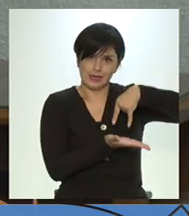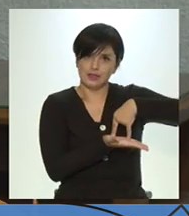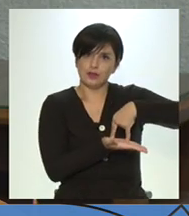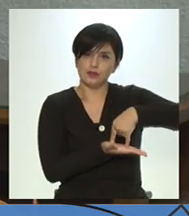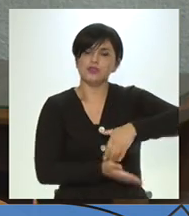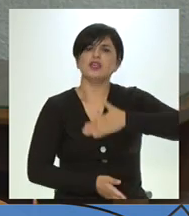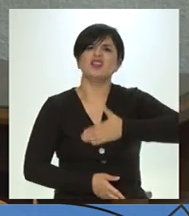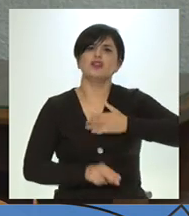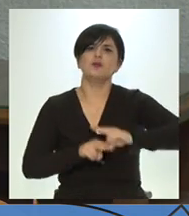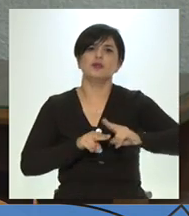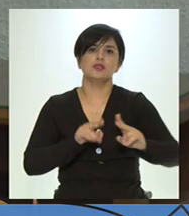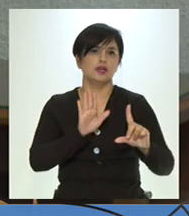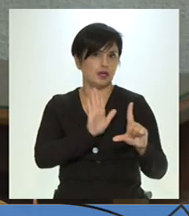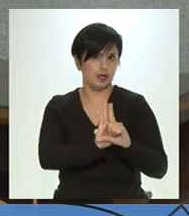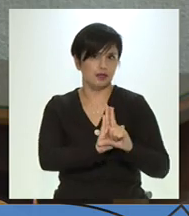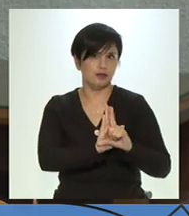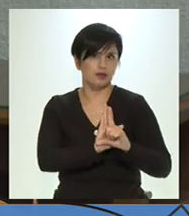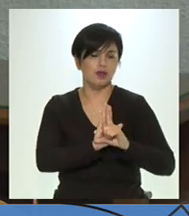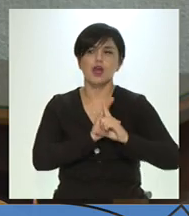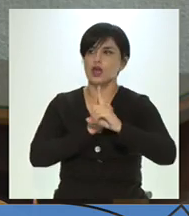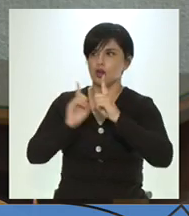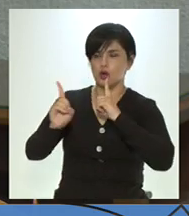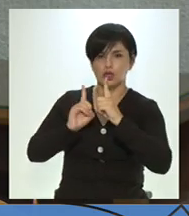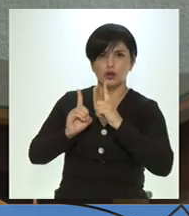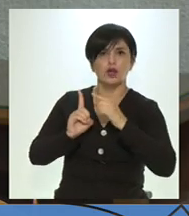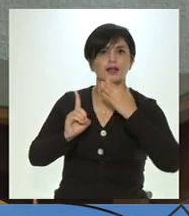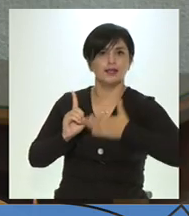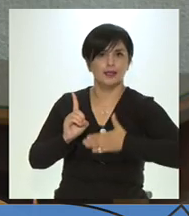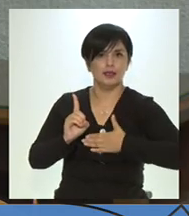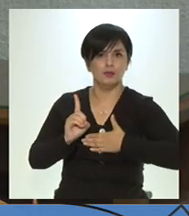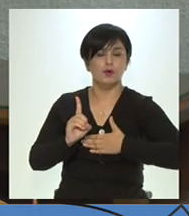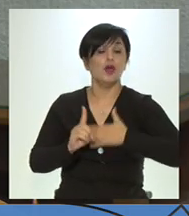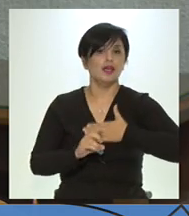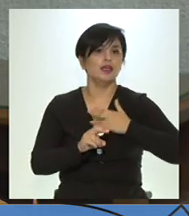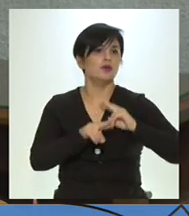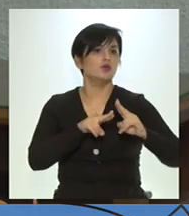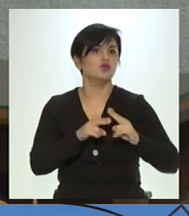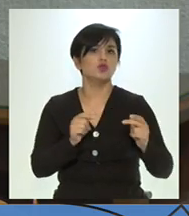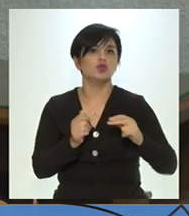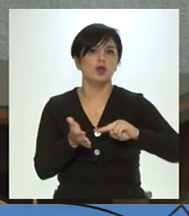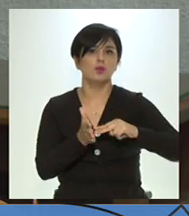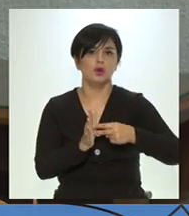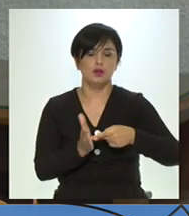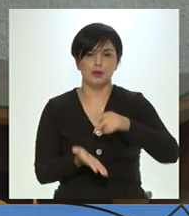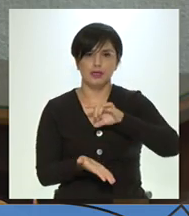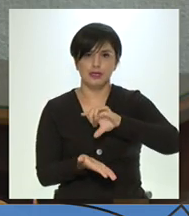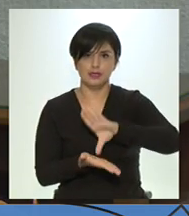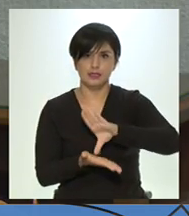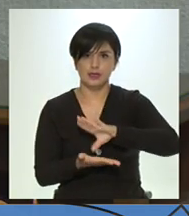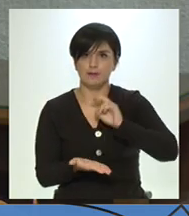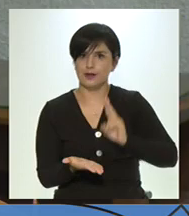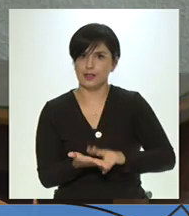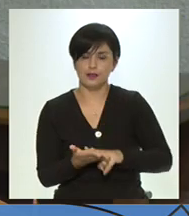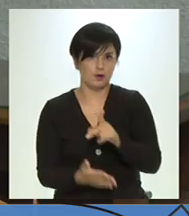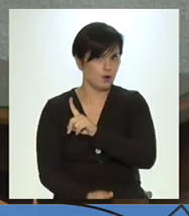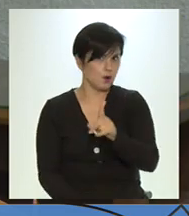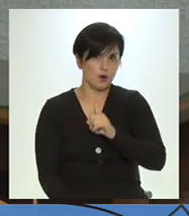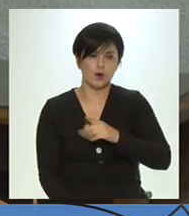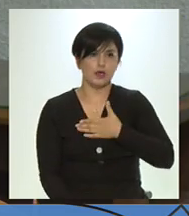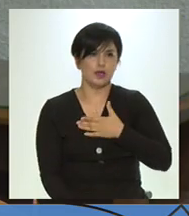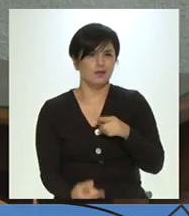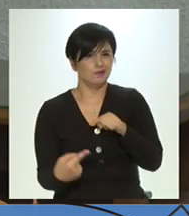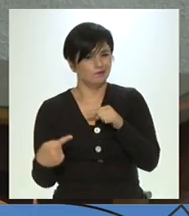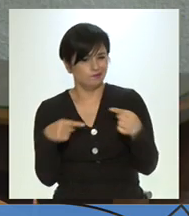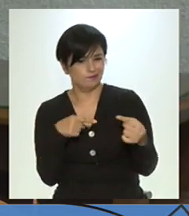legislar queremos dialogar queremos solucionar los problemas del chile real no deseamos una disputa